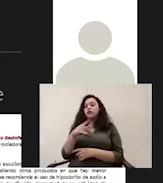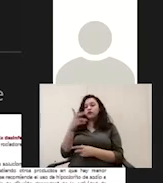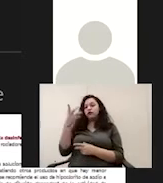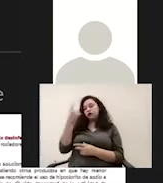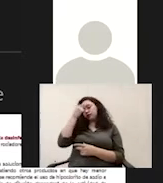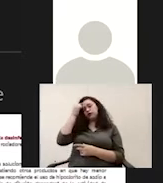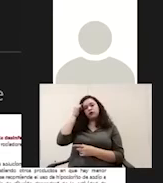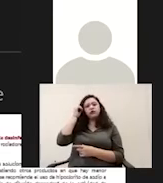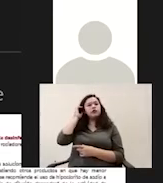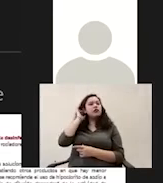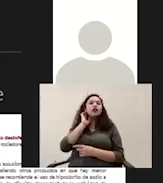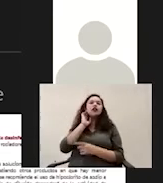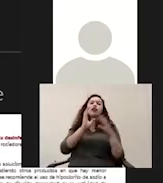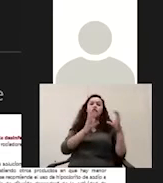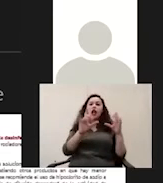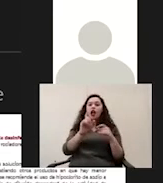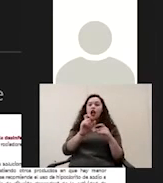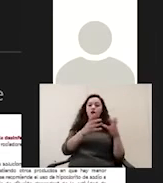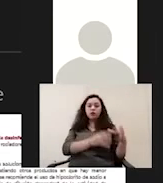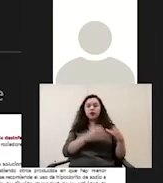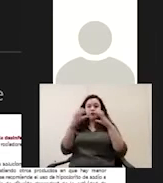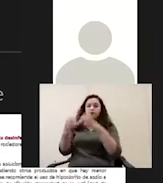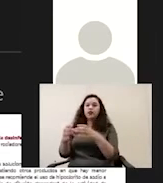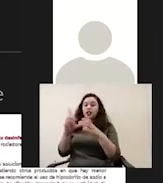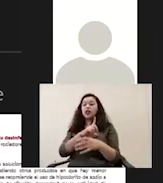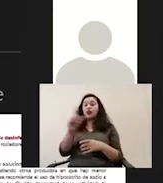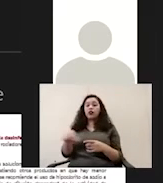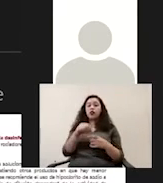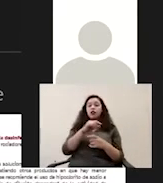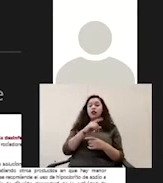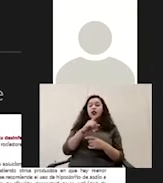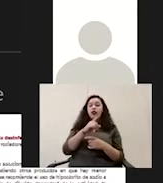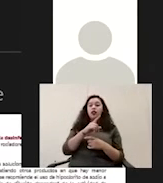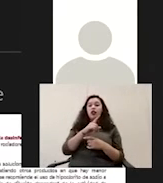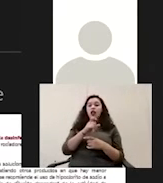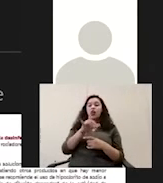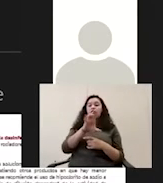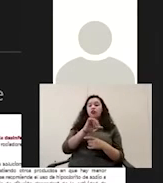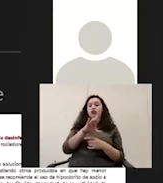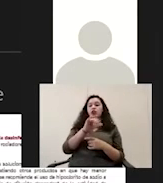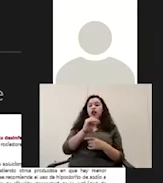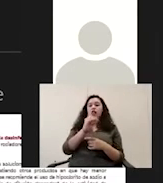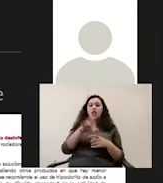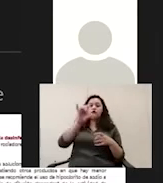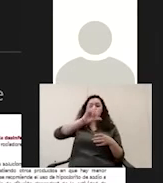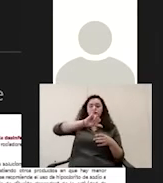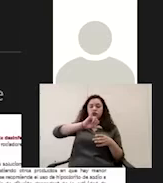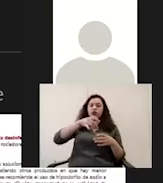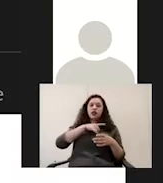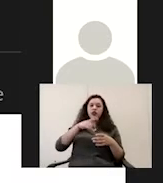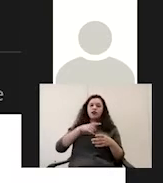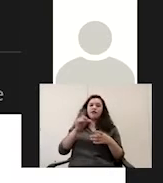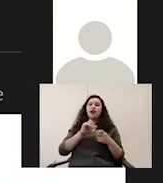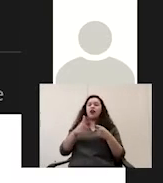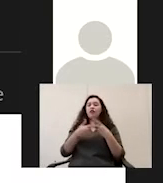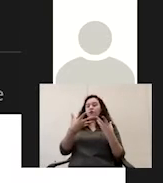quedaron en el primero y en el segundo balde se va a desinfectar con un trapo limpio y una solución clorada. Hay que evitar dejar residuos de esta